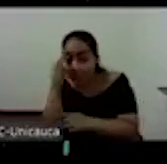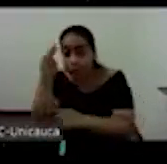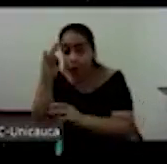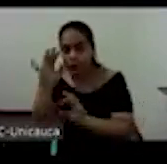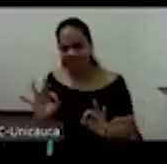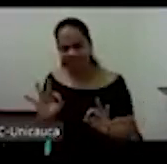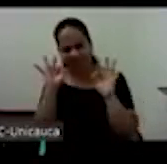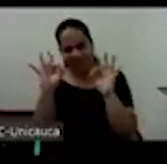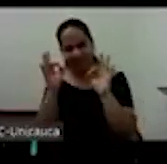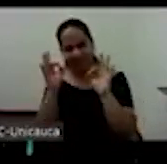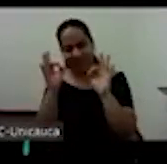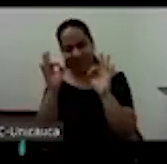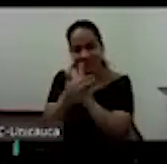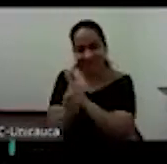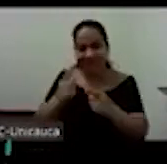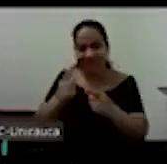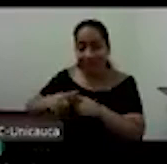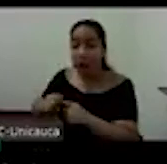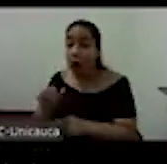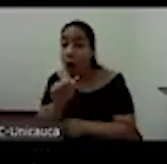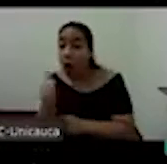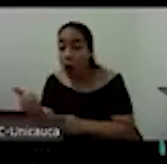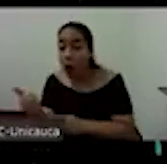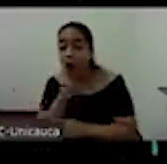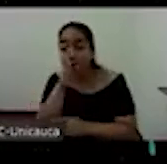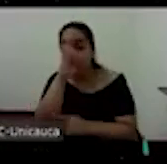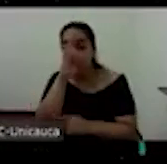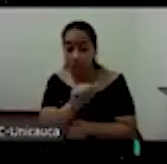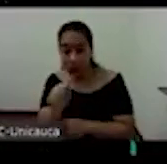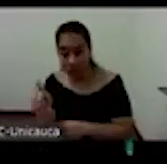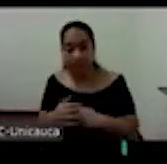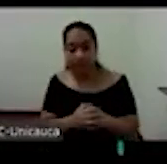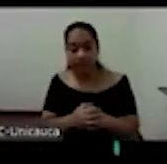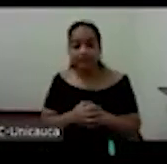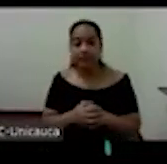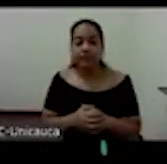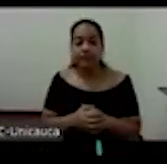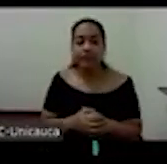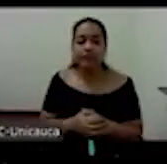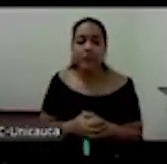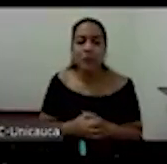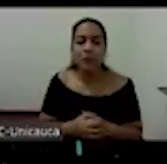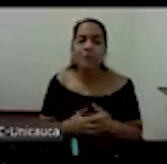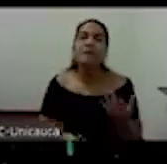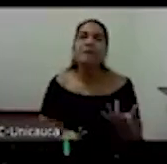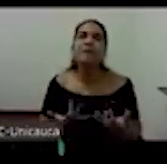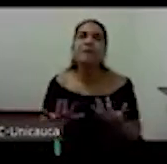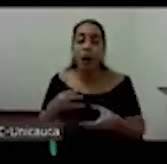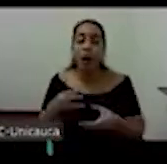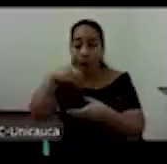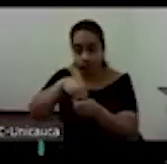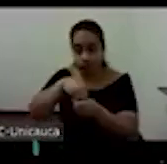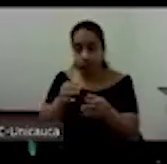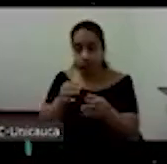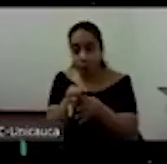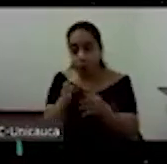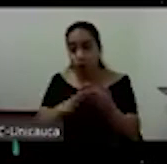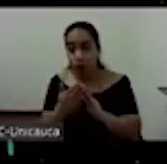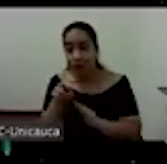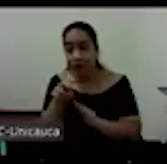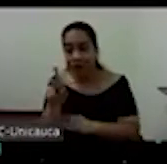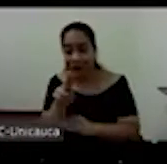tejedora. Otra costumbre que tienen dentro de la comunidad Nasa es